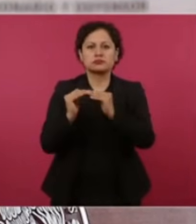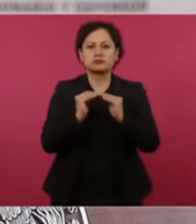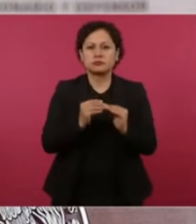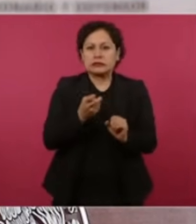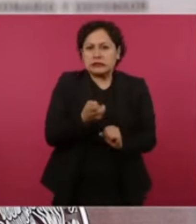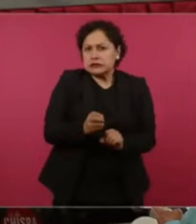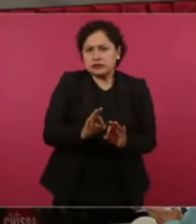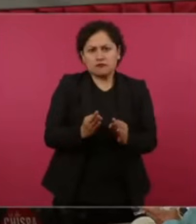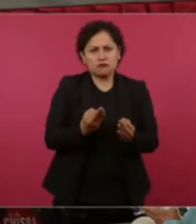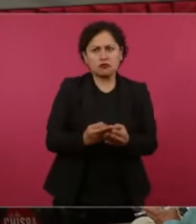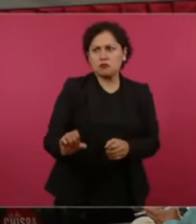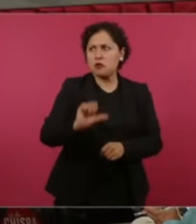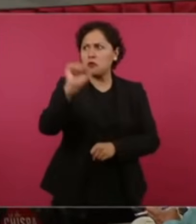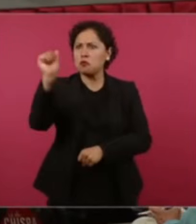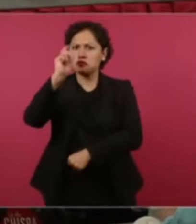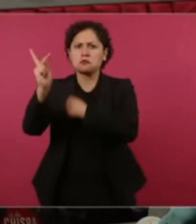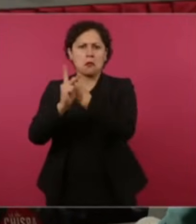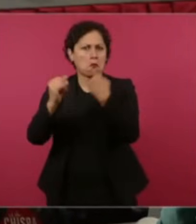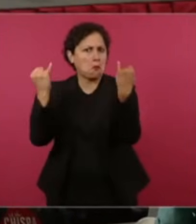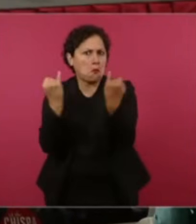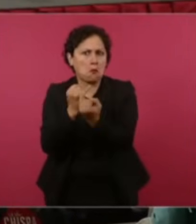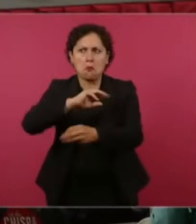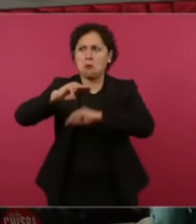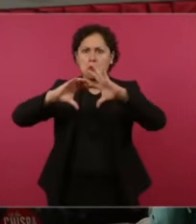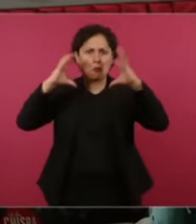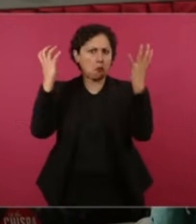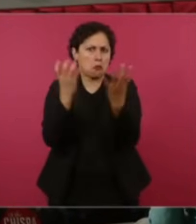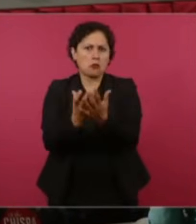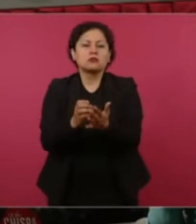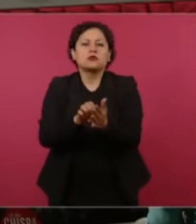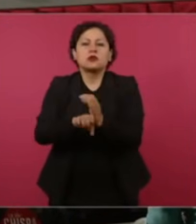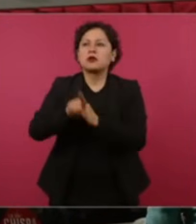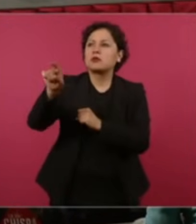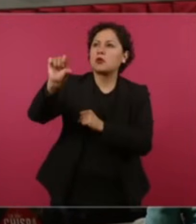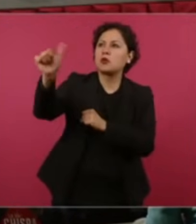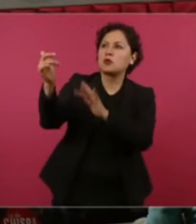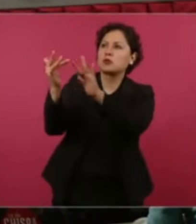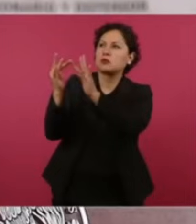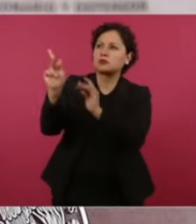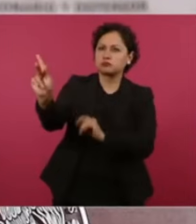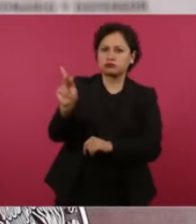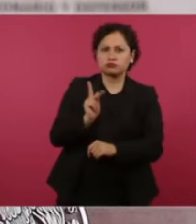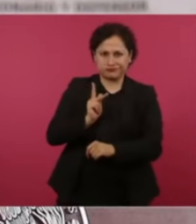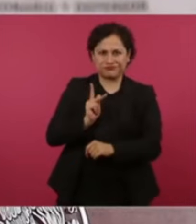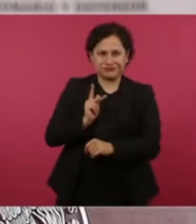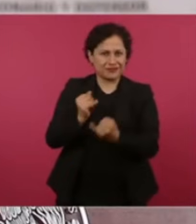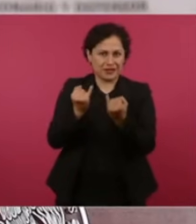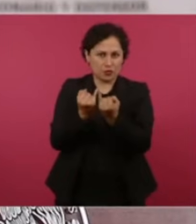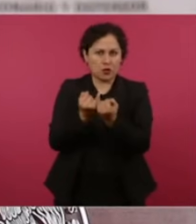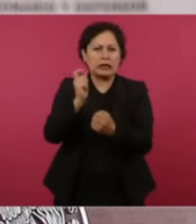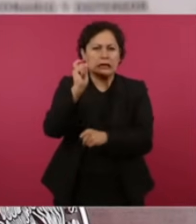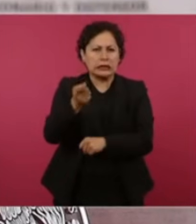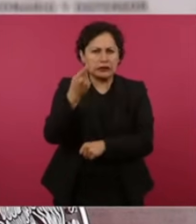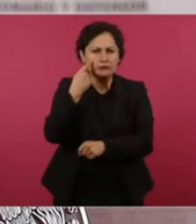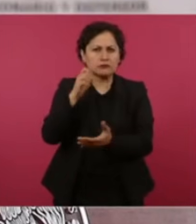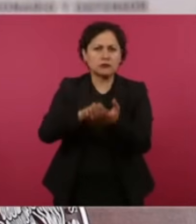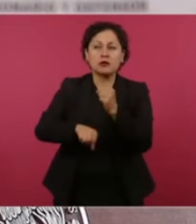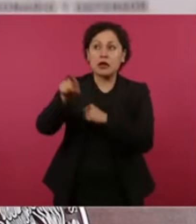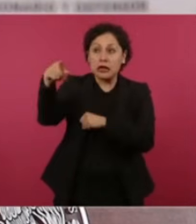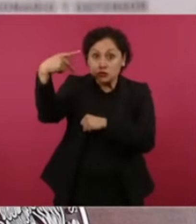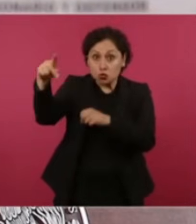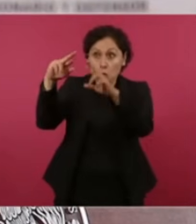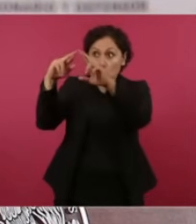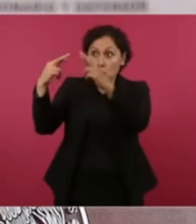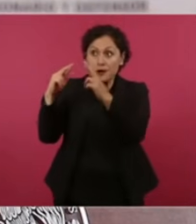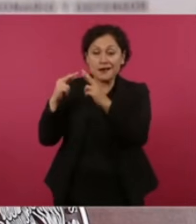mundo, sobre todo en todos aquellos que cuentan con un sistema interconectado nacional. ¿Qué significa esto? Que utilizan sus redes para poder abastecer